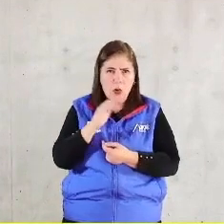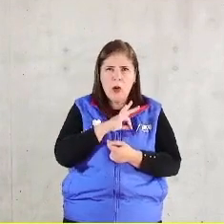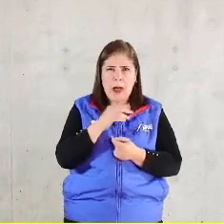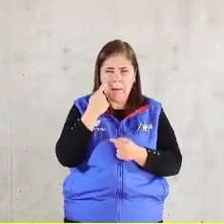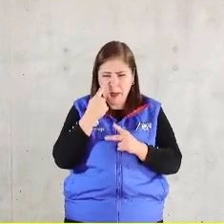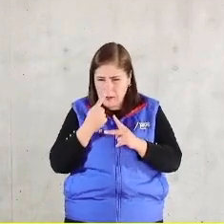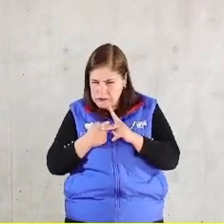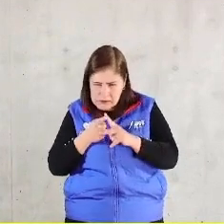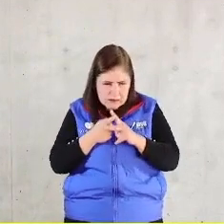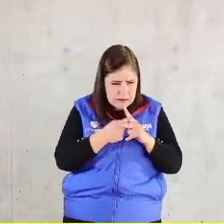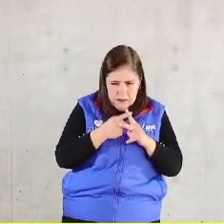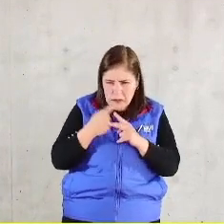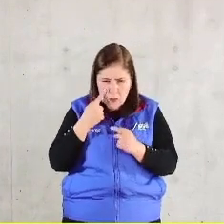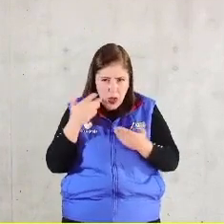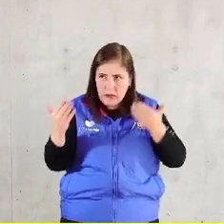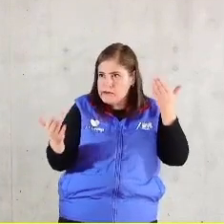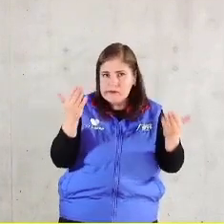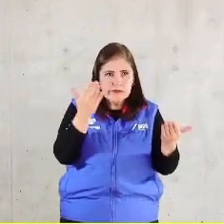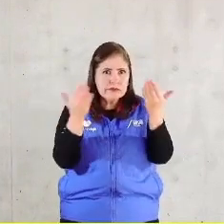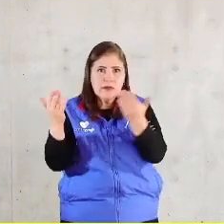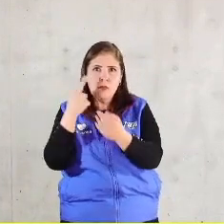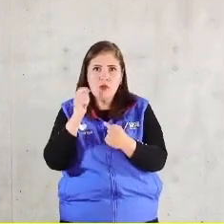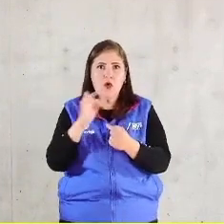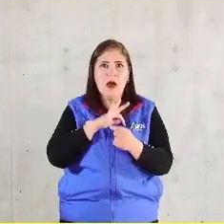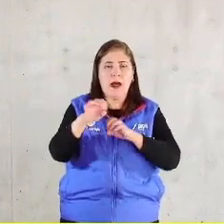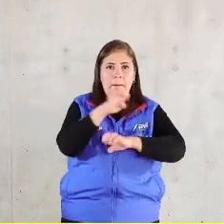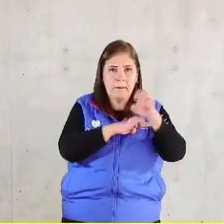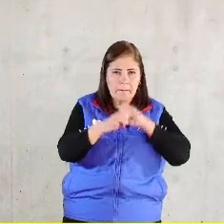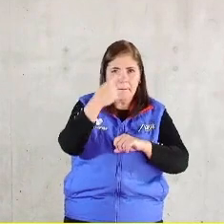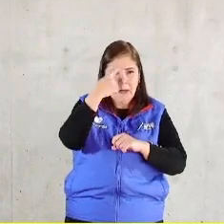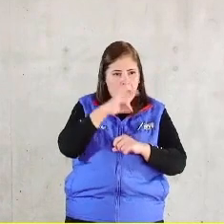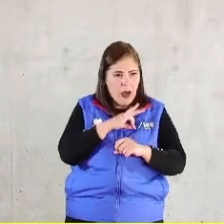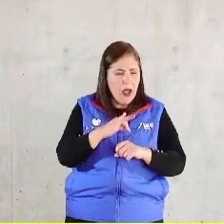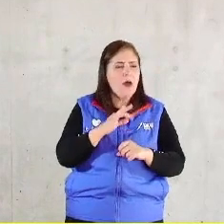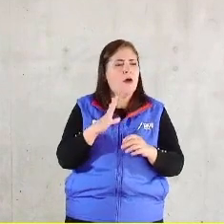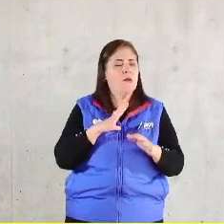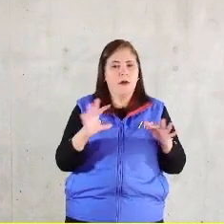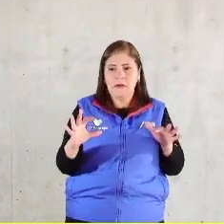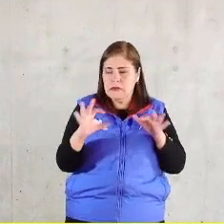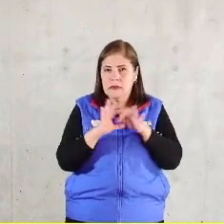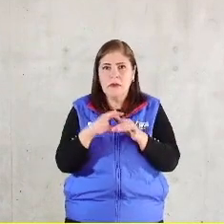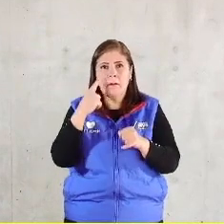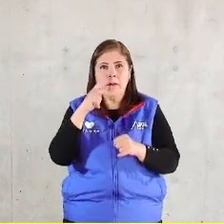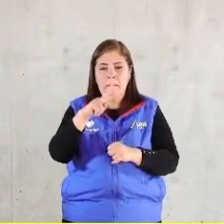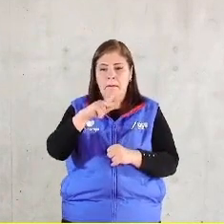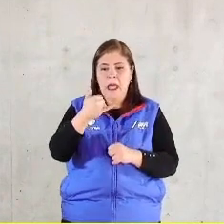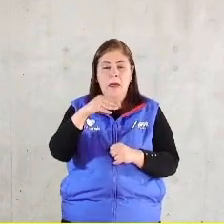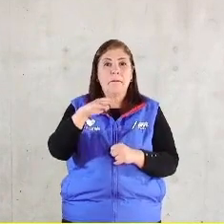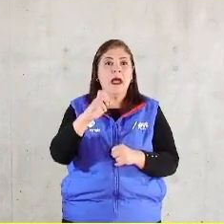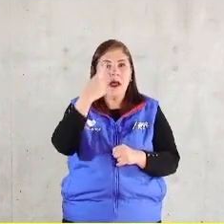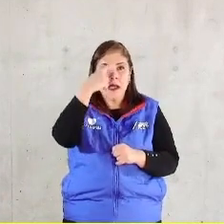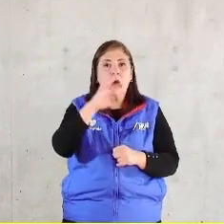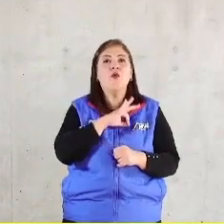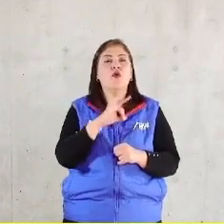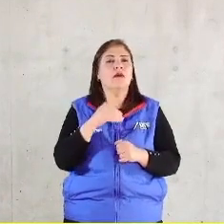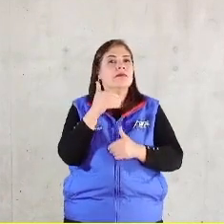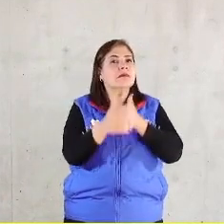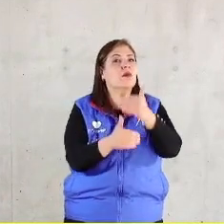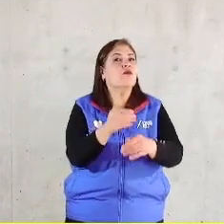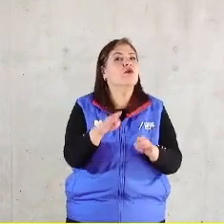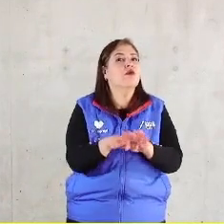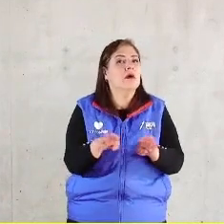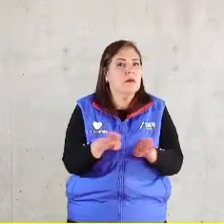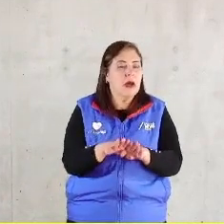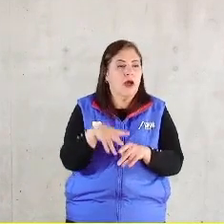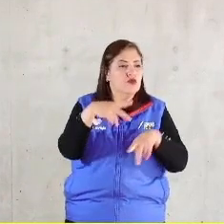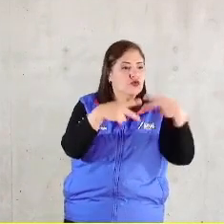medir, comparar con industrias y crear algoritmos sostenibles que nos permitan dar a las empresas pymes por dónde tienen que avanzar, de acuerdo a